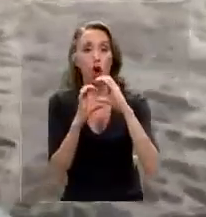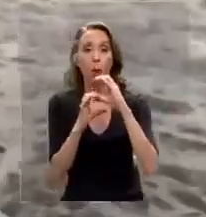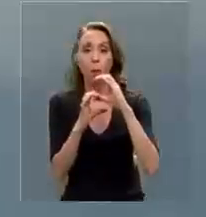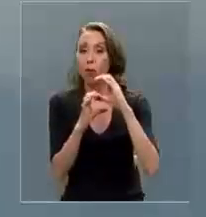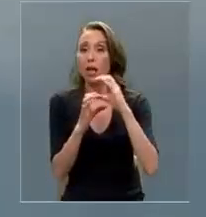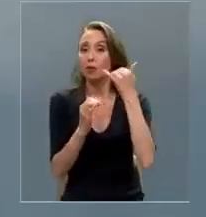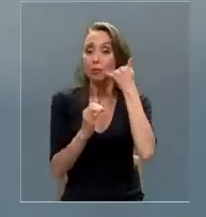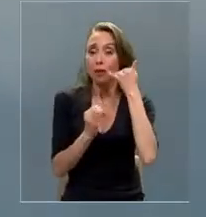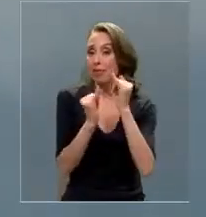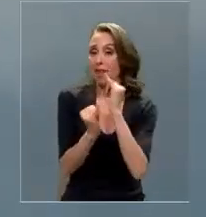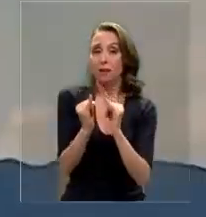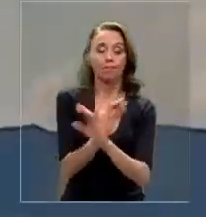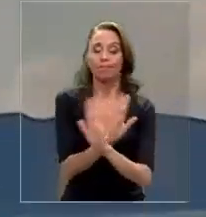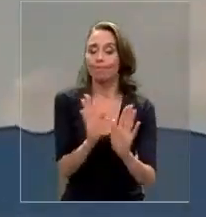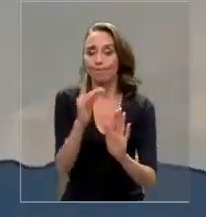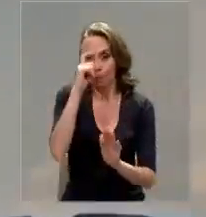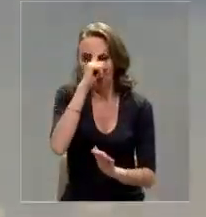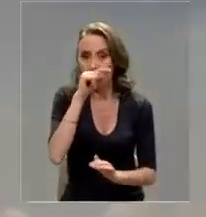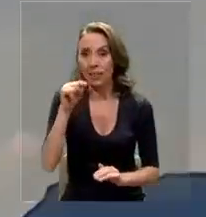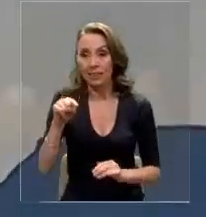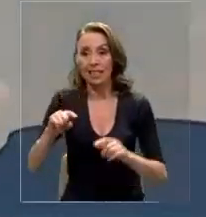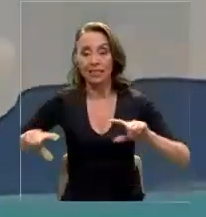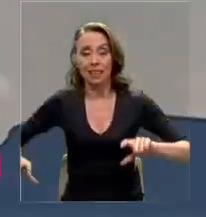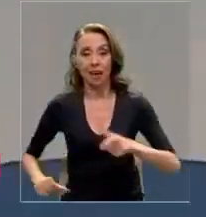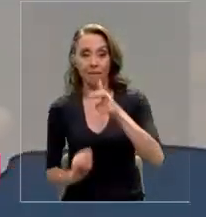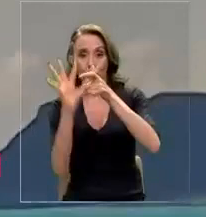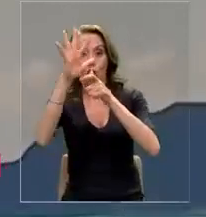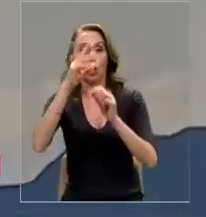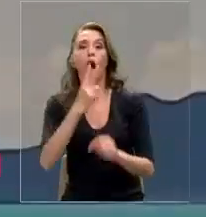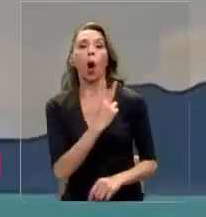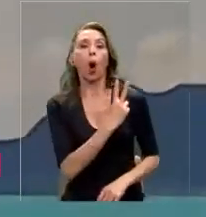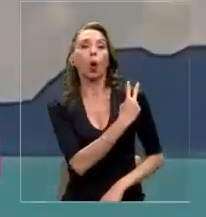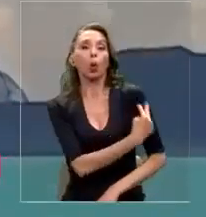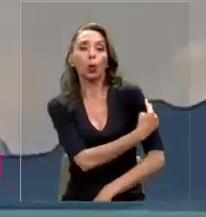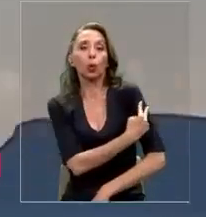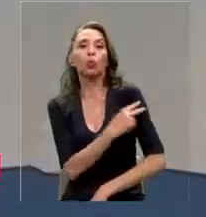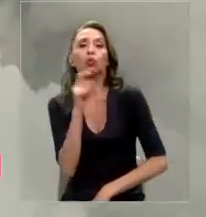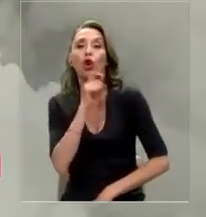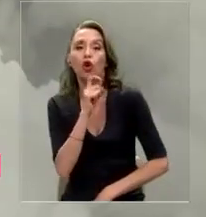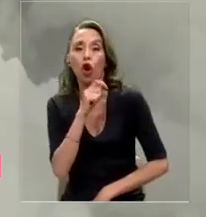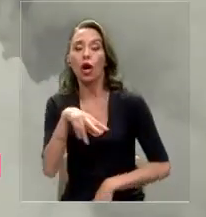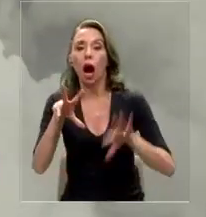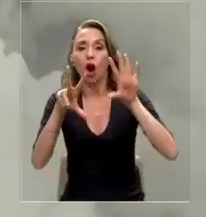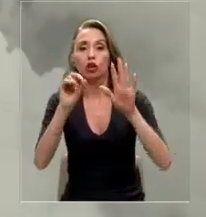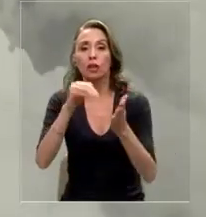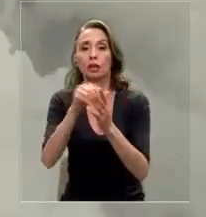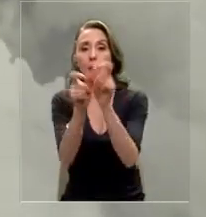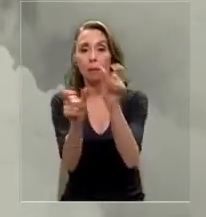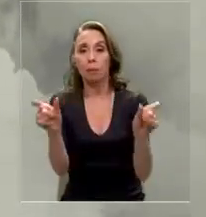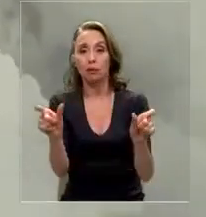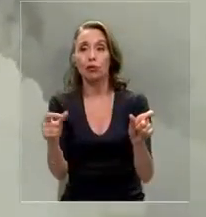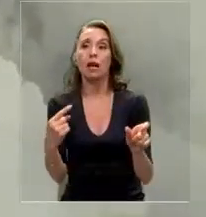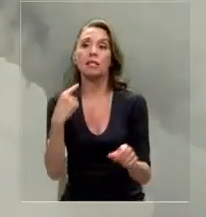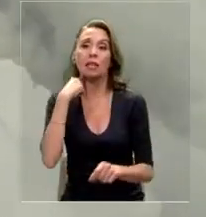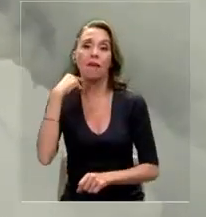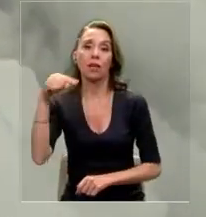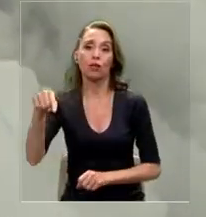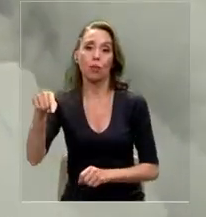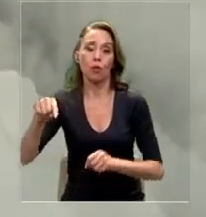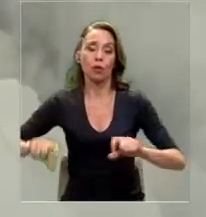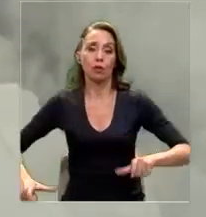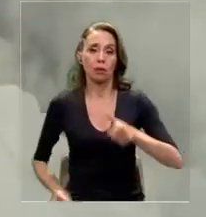es compleja. En una emergencia que, según estimaciones de la Cruz Roja, habría afectado a más de 80.000 personas.